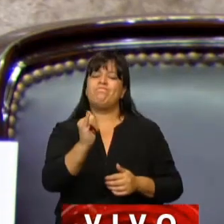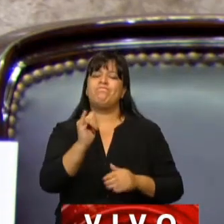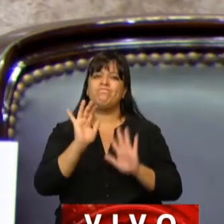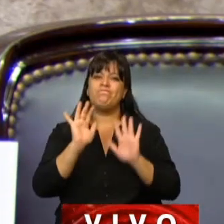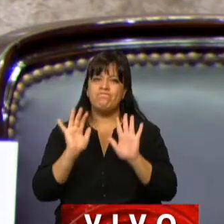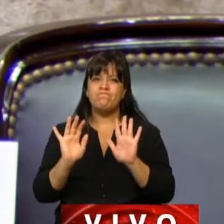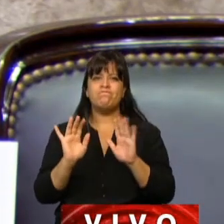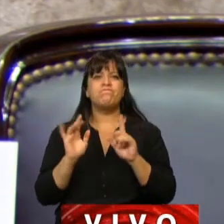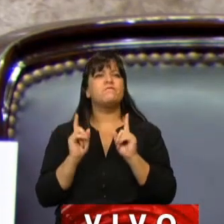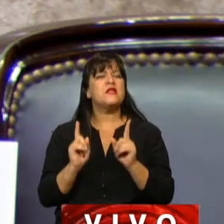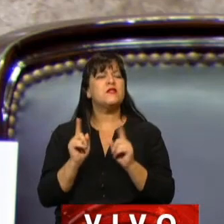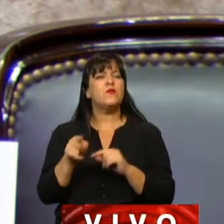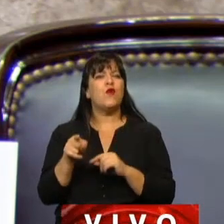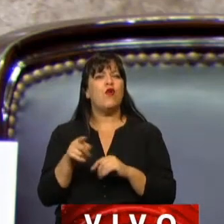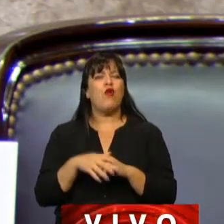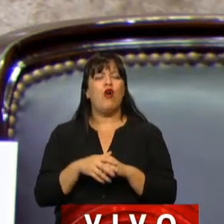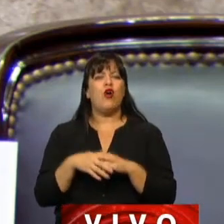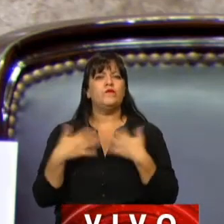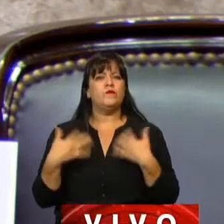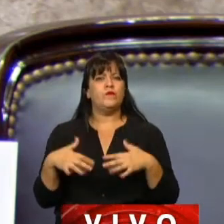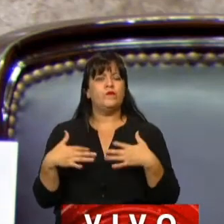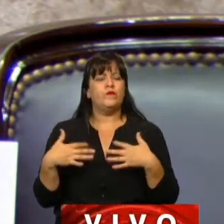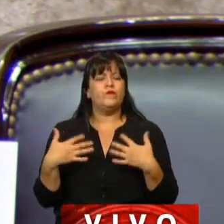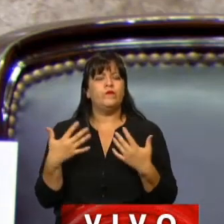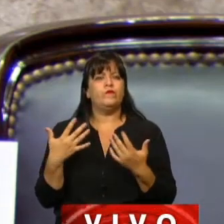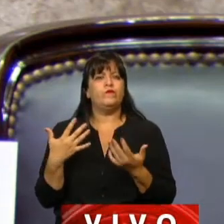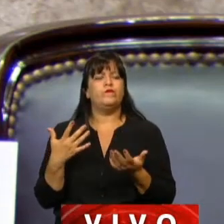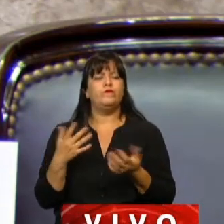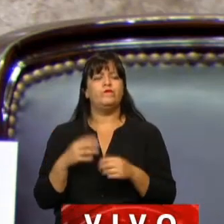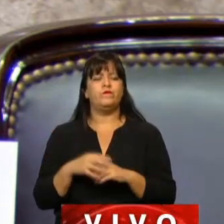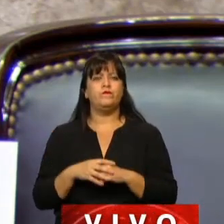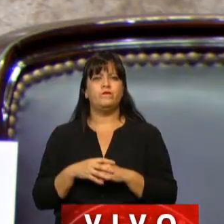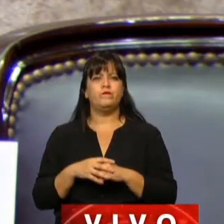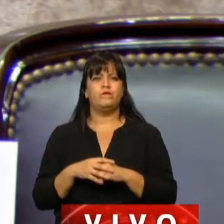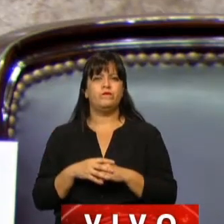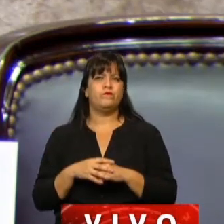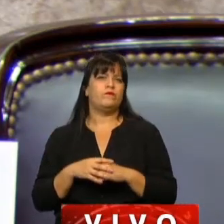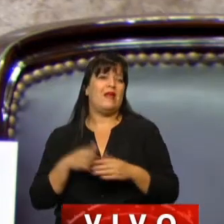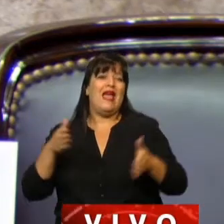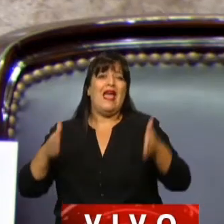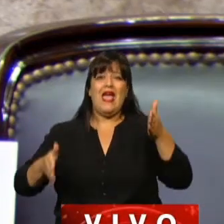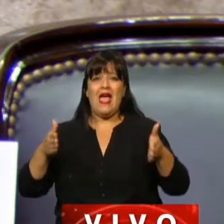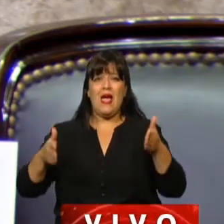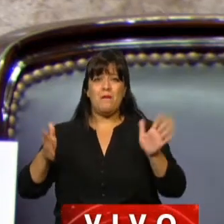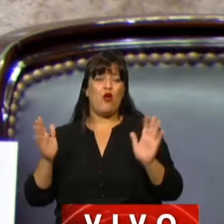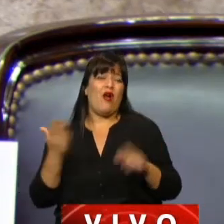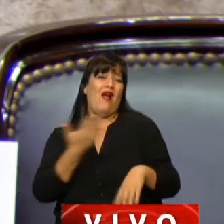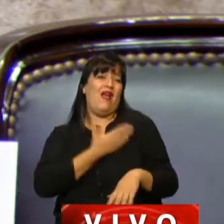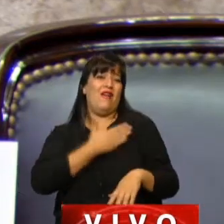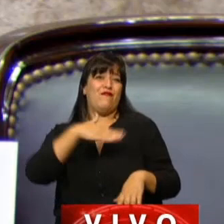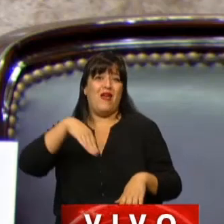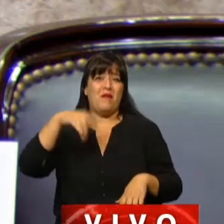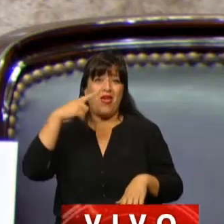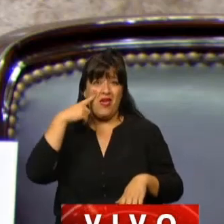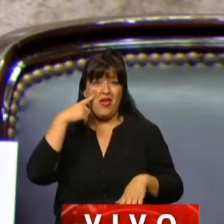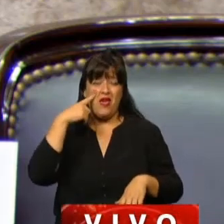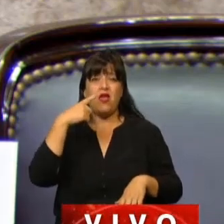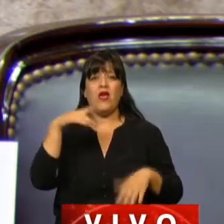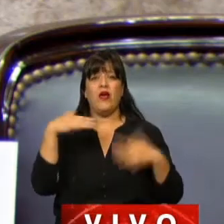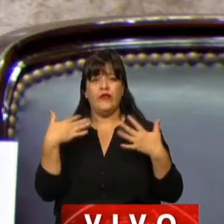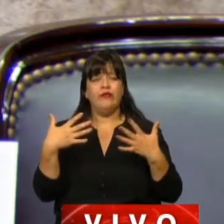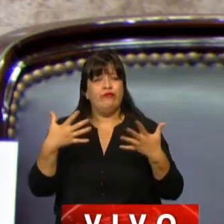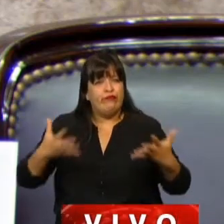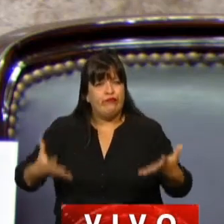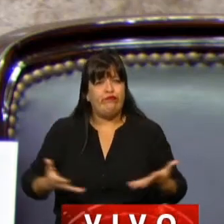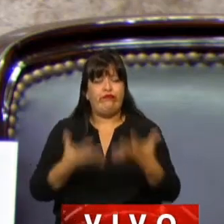de lo que significó toda esa época donde el FMI impulsó